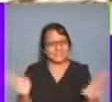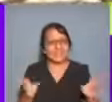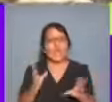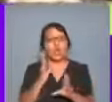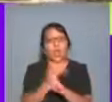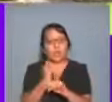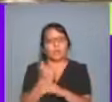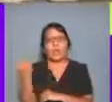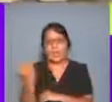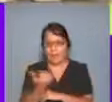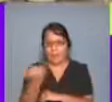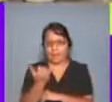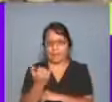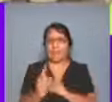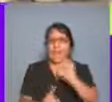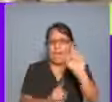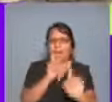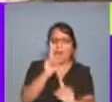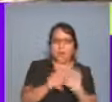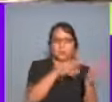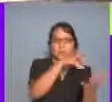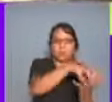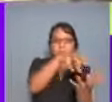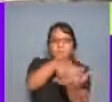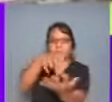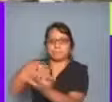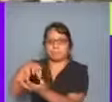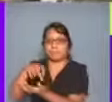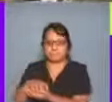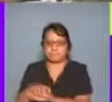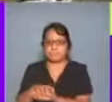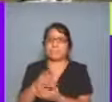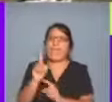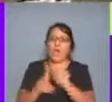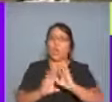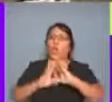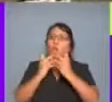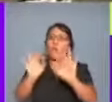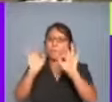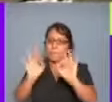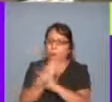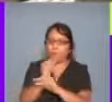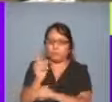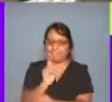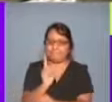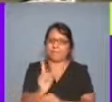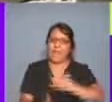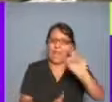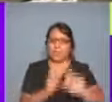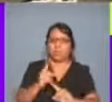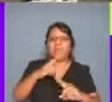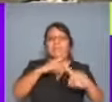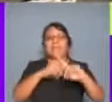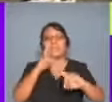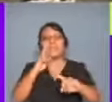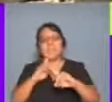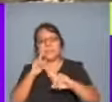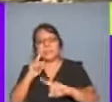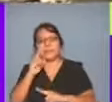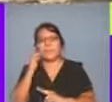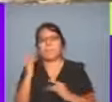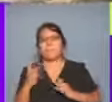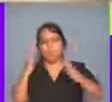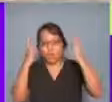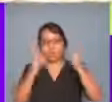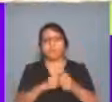los colectivos de algunas unidades nada más de algunas empresas civ Civi hemos observado el palbus el Santa Ana